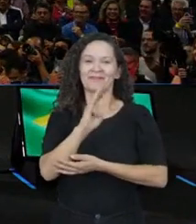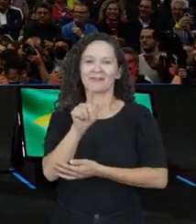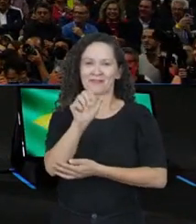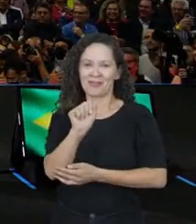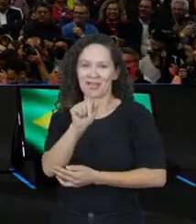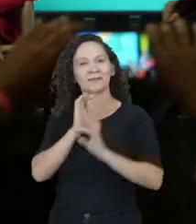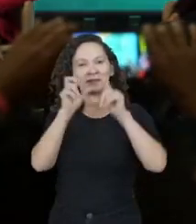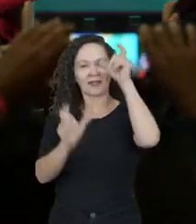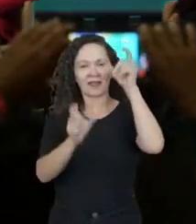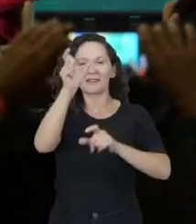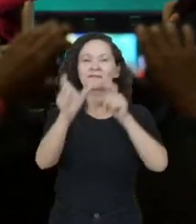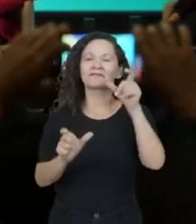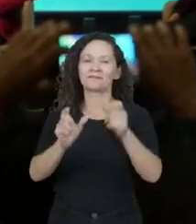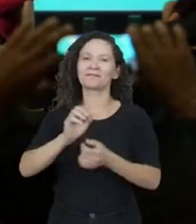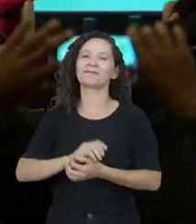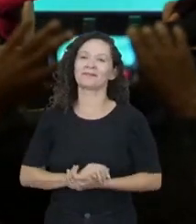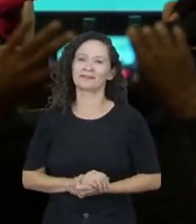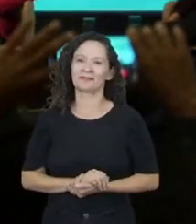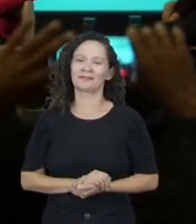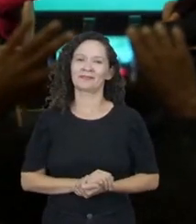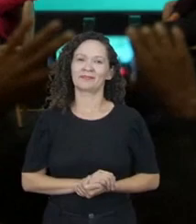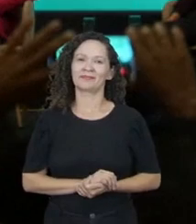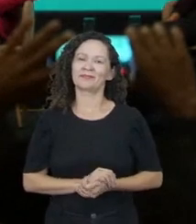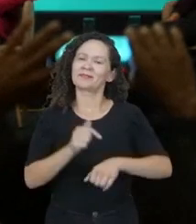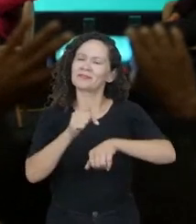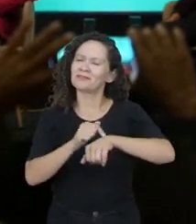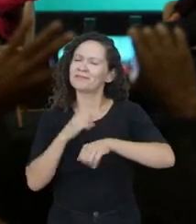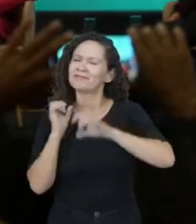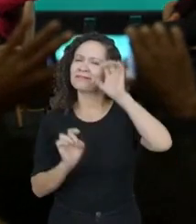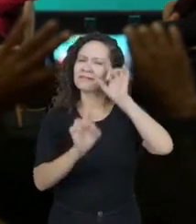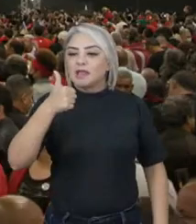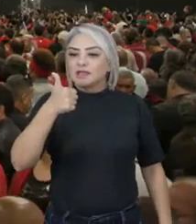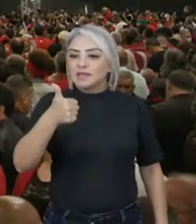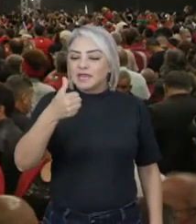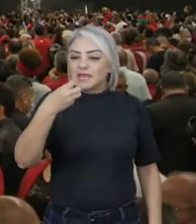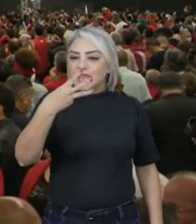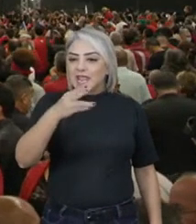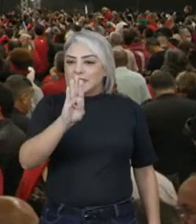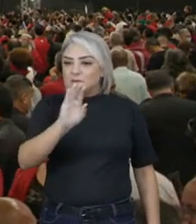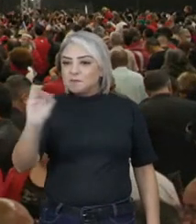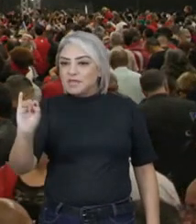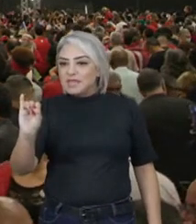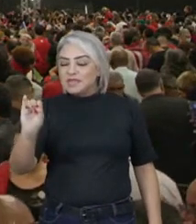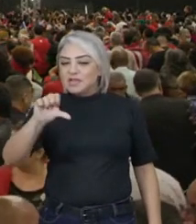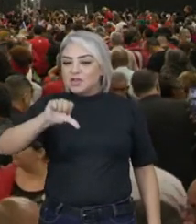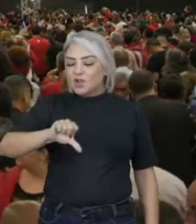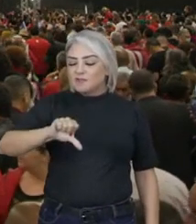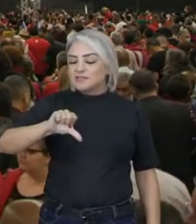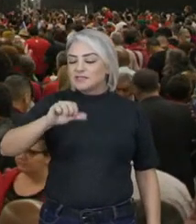política tras la anulación por parte del Tribunal Supremo de Brasil de todas las sentencias penales dictadas en su contra.